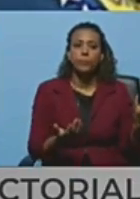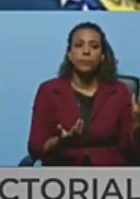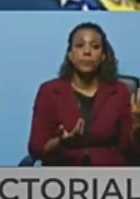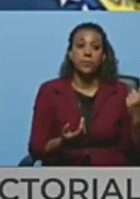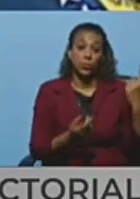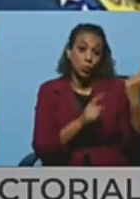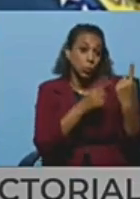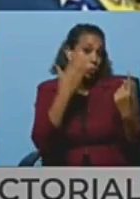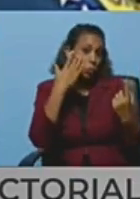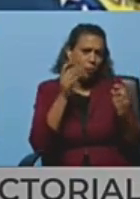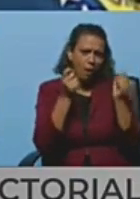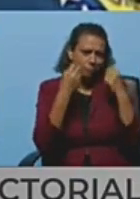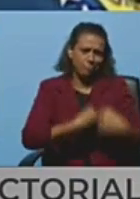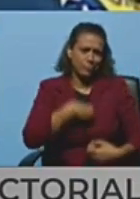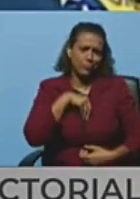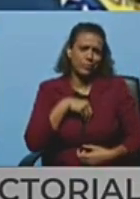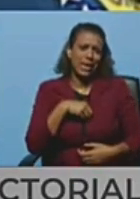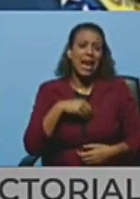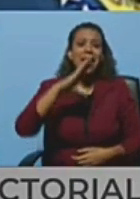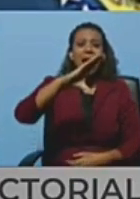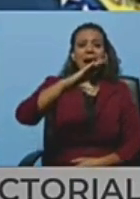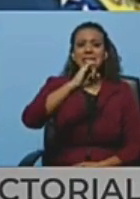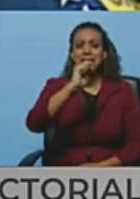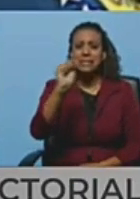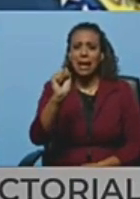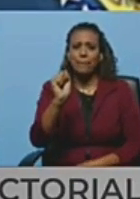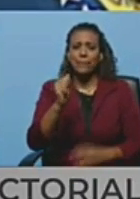Una que no nos extraña para nada, que es la CIA.